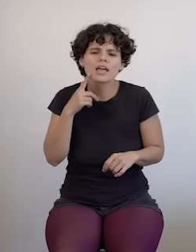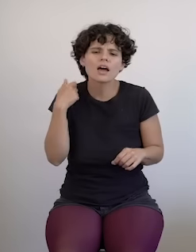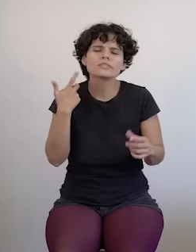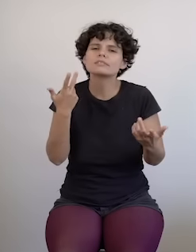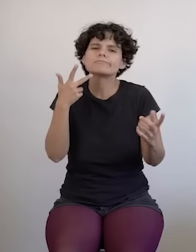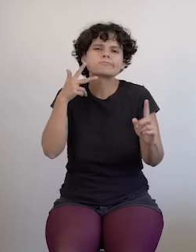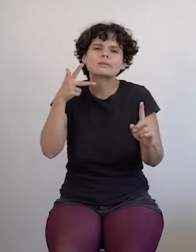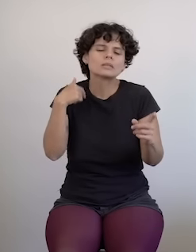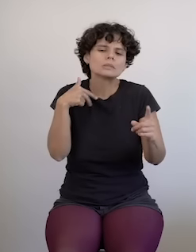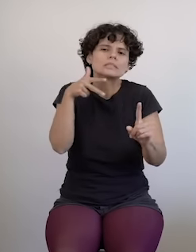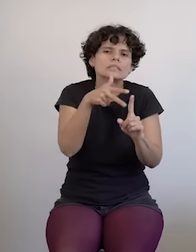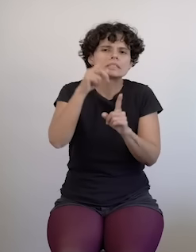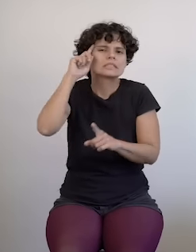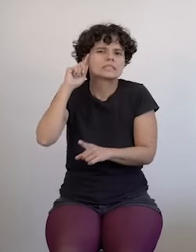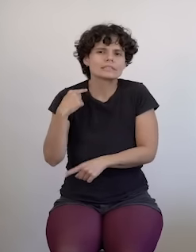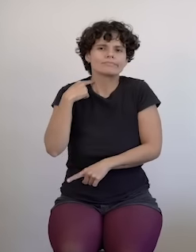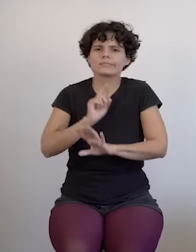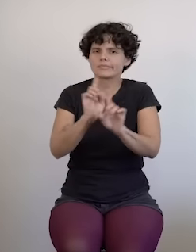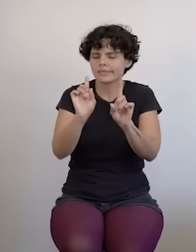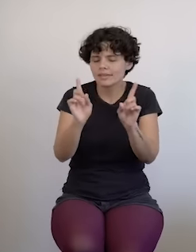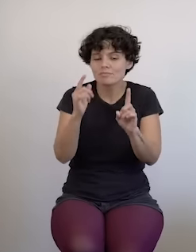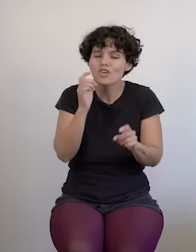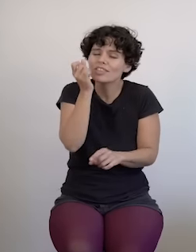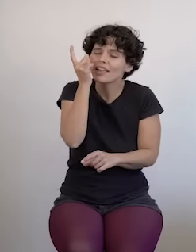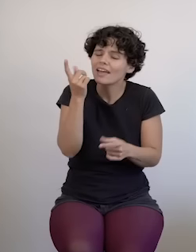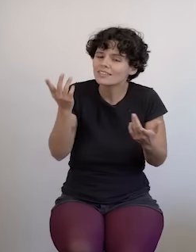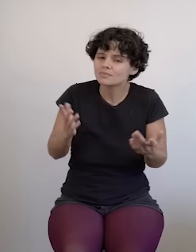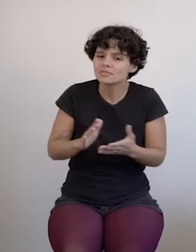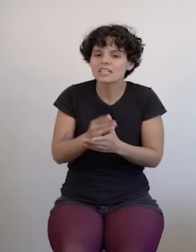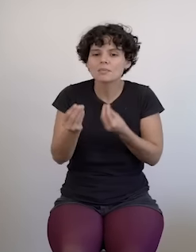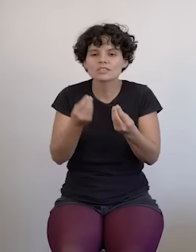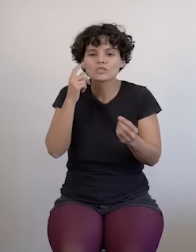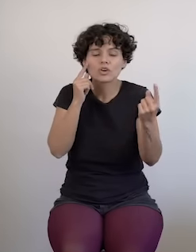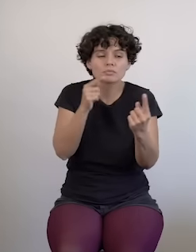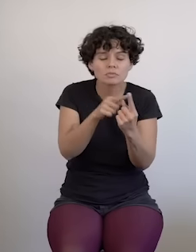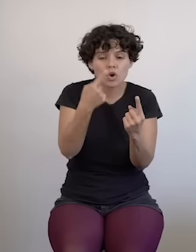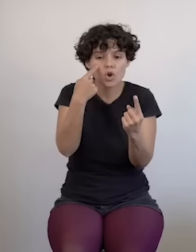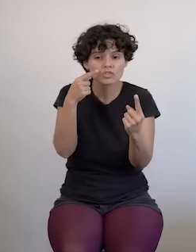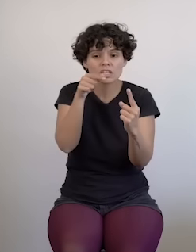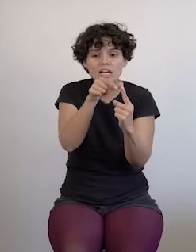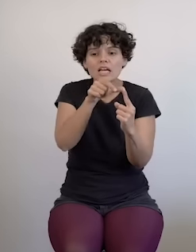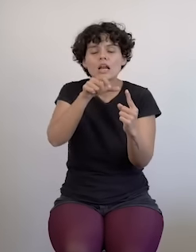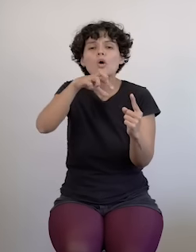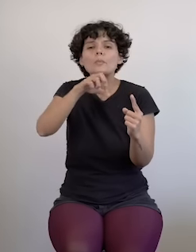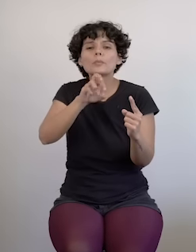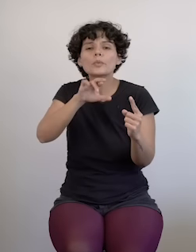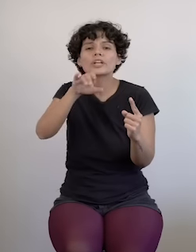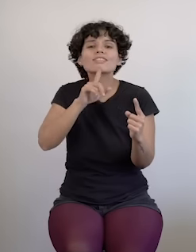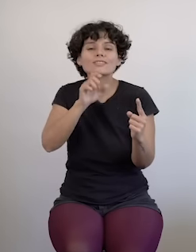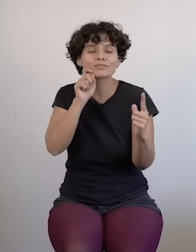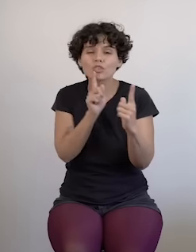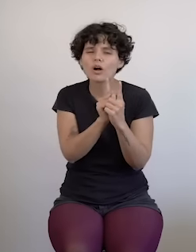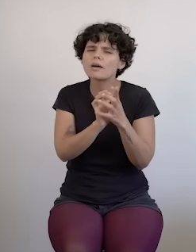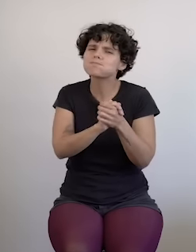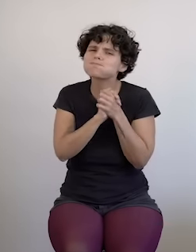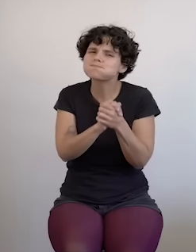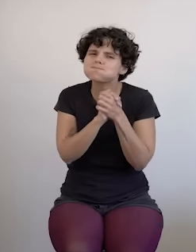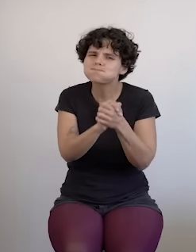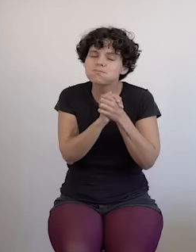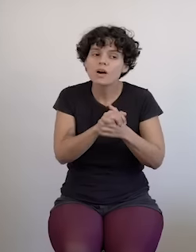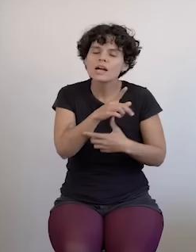hacer daño, pero puta, esa guay es víctima o victimario, ese es el gran problema. Entonces, ese día conozco al Purito y con él me